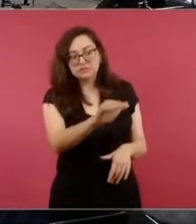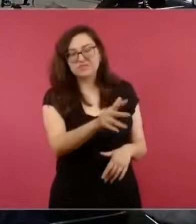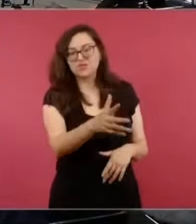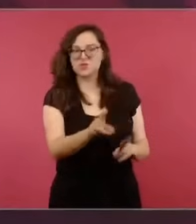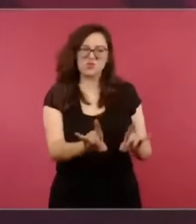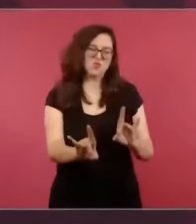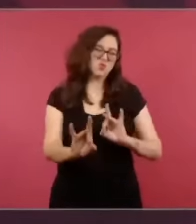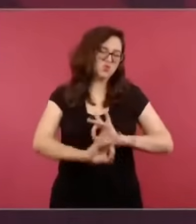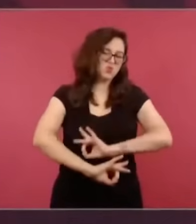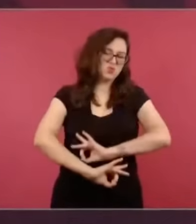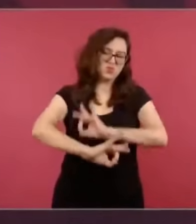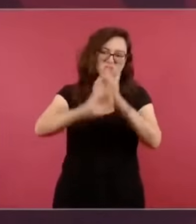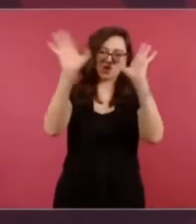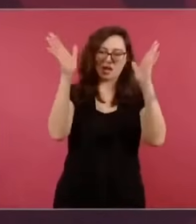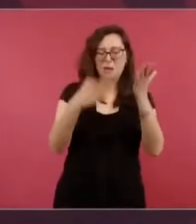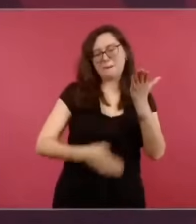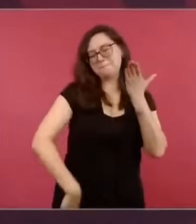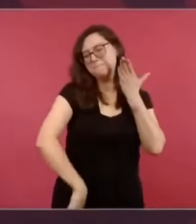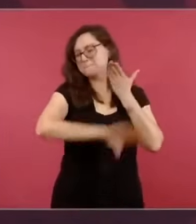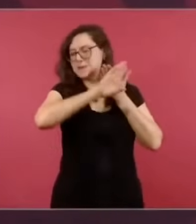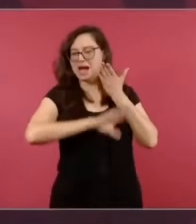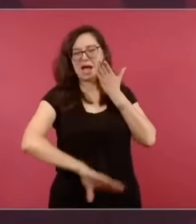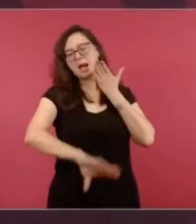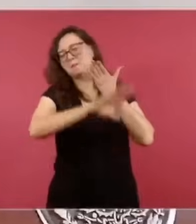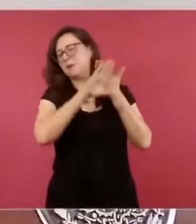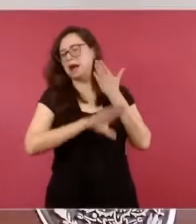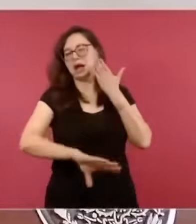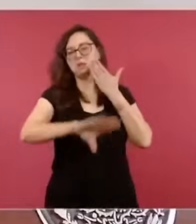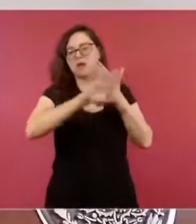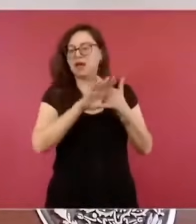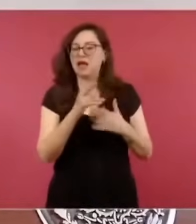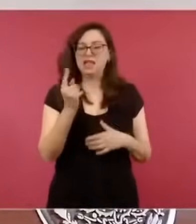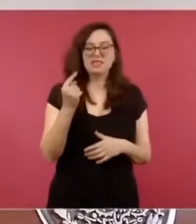a Ricardo Salinas Pliego,